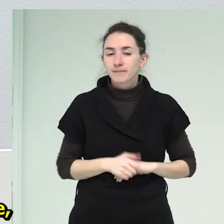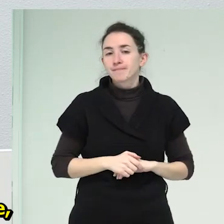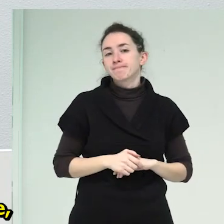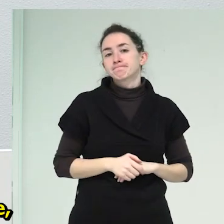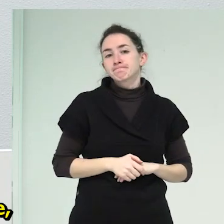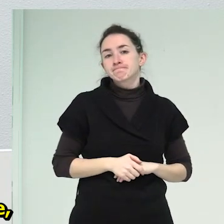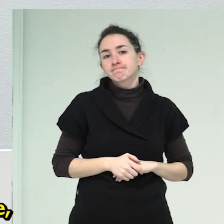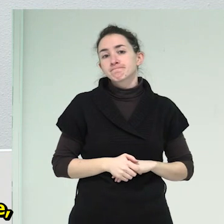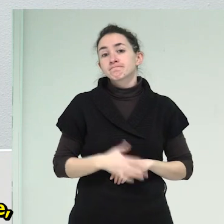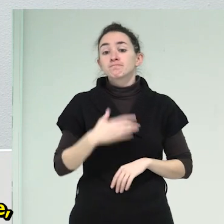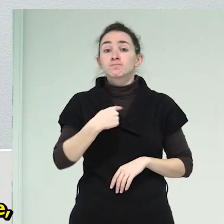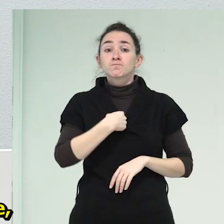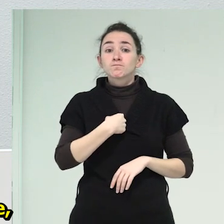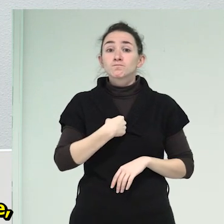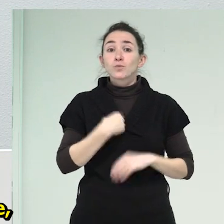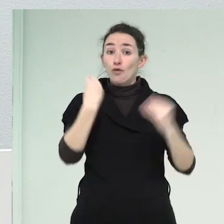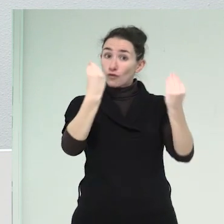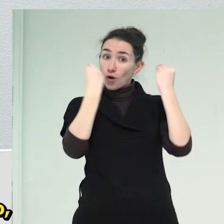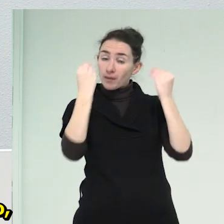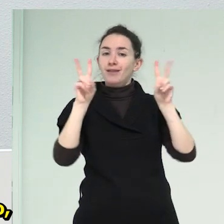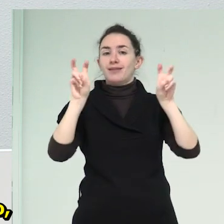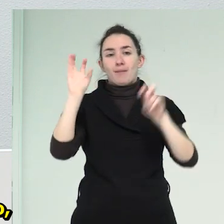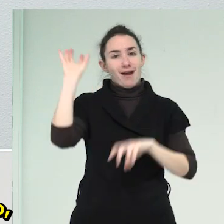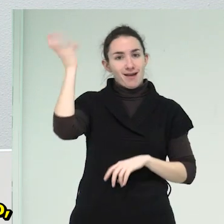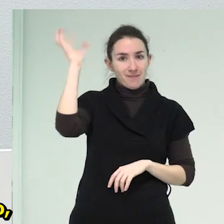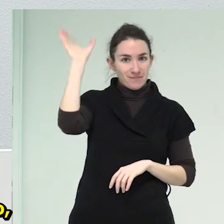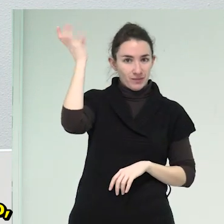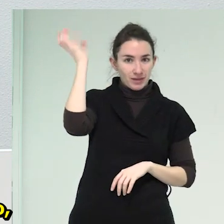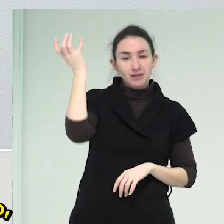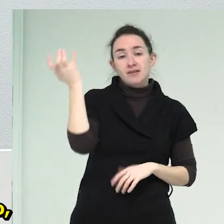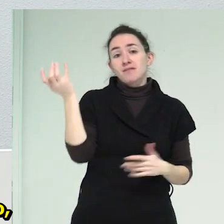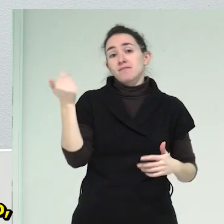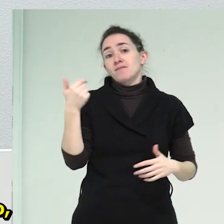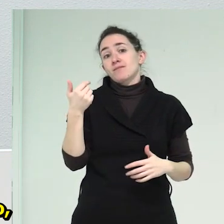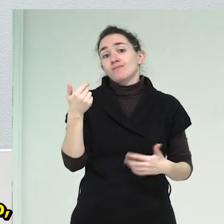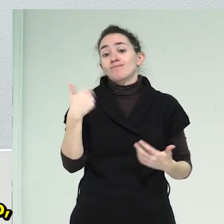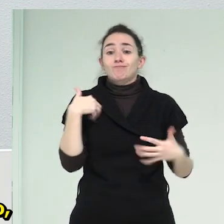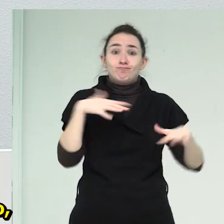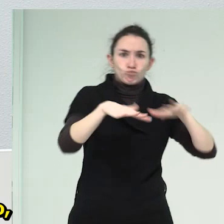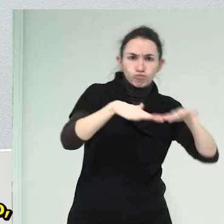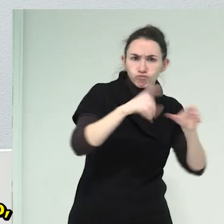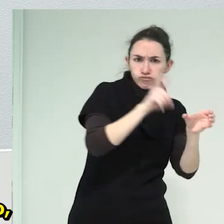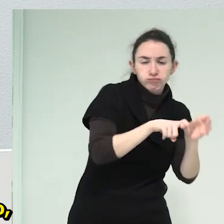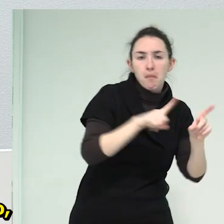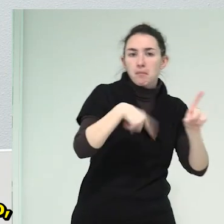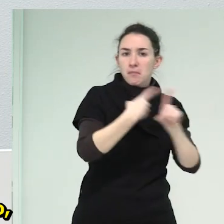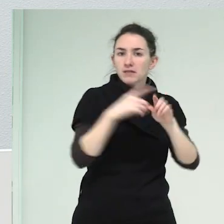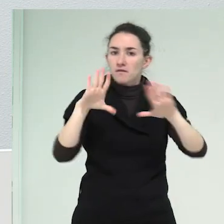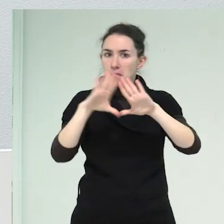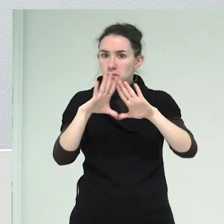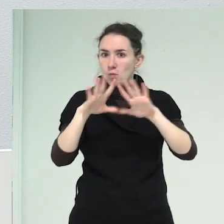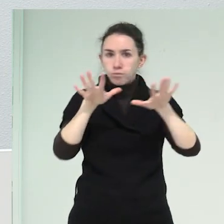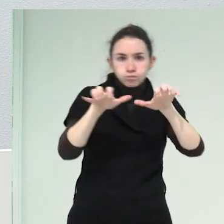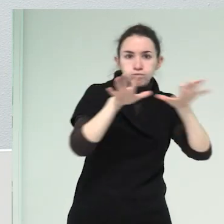Mi formación es en medio ambiente, entonces debido a la militancia y lo que he aprendido de feminismo,